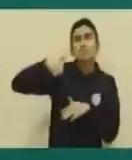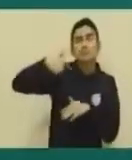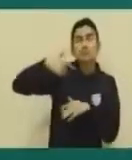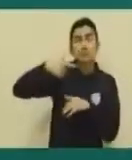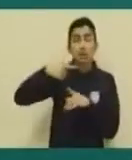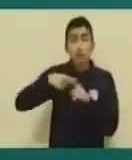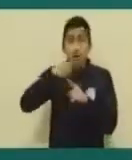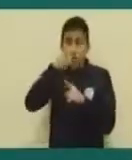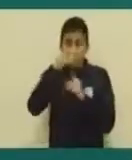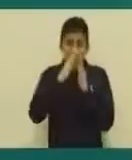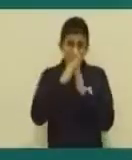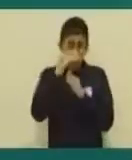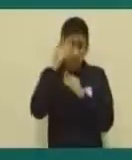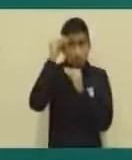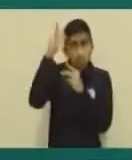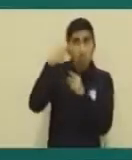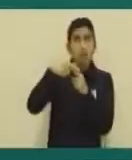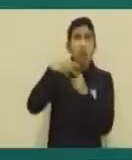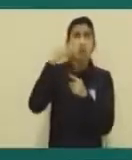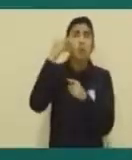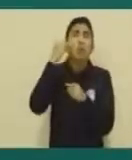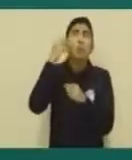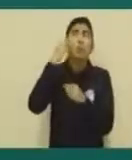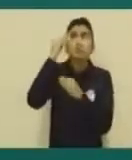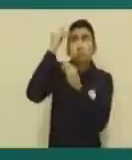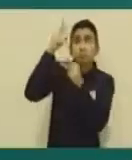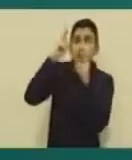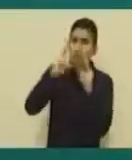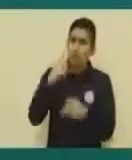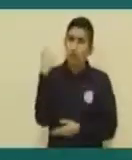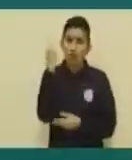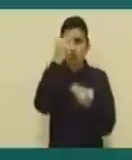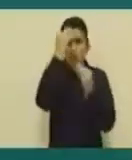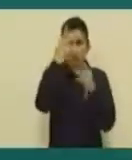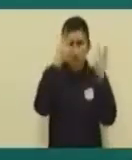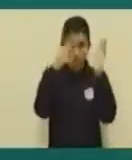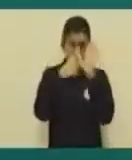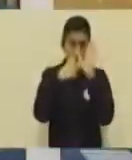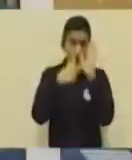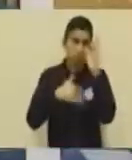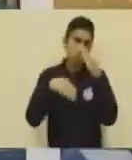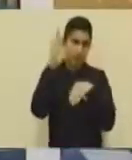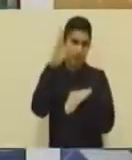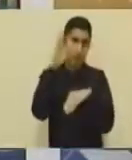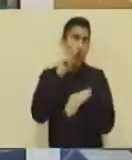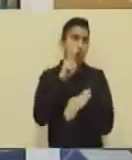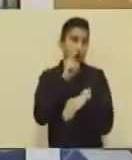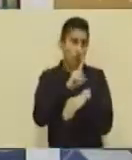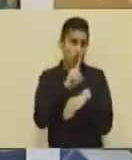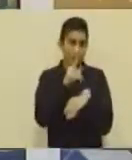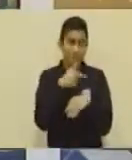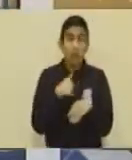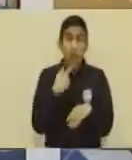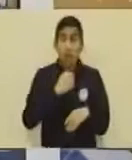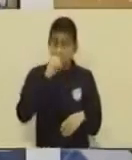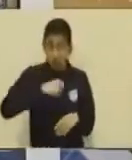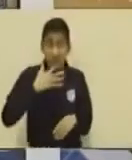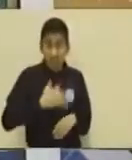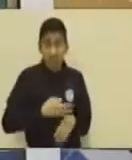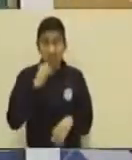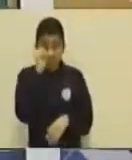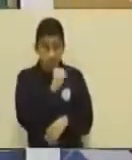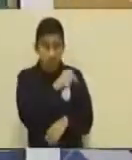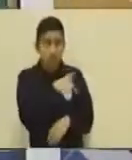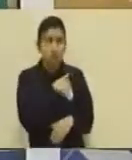Y esto pasa desde los más chiquitos hasta los más grandotes, ¿verdad? Por supuesto, es que como usted lo dice, ¿verdad? En cualquier centro educativo